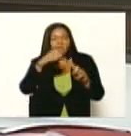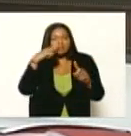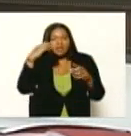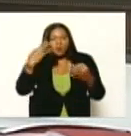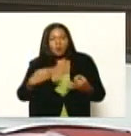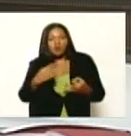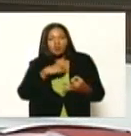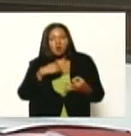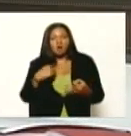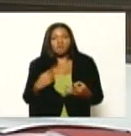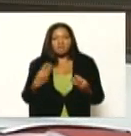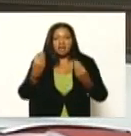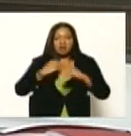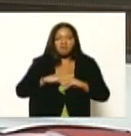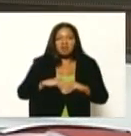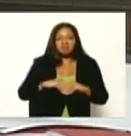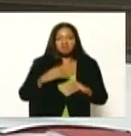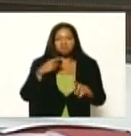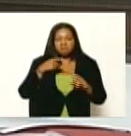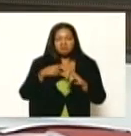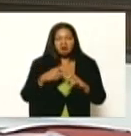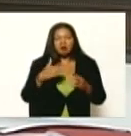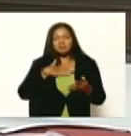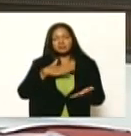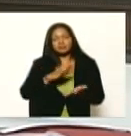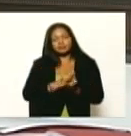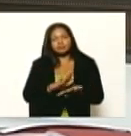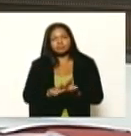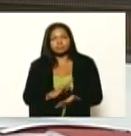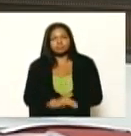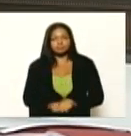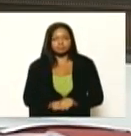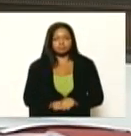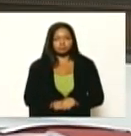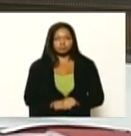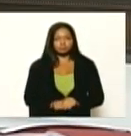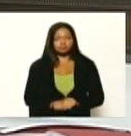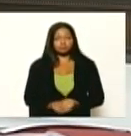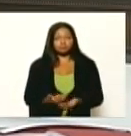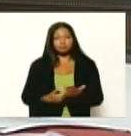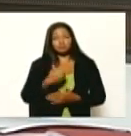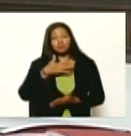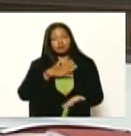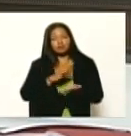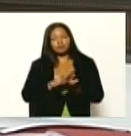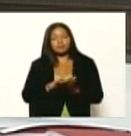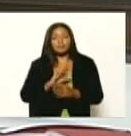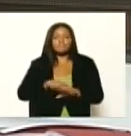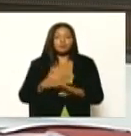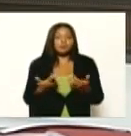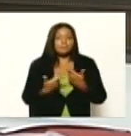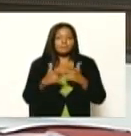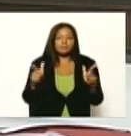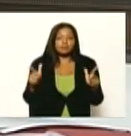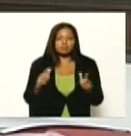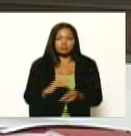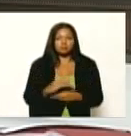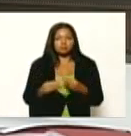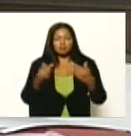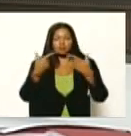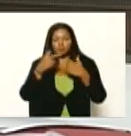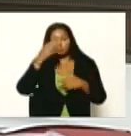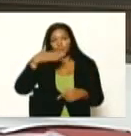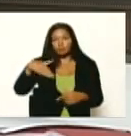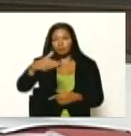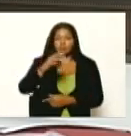toda certeza nos va a dar mucho más tranquilidad. Mucha más tranquilidad porque nos va a permitir que el pueblo de